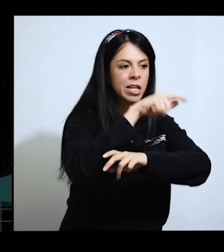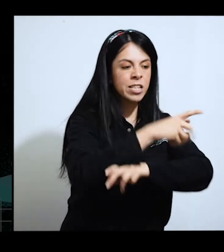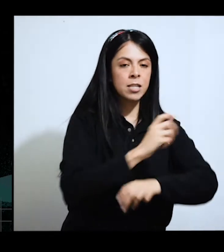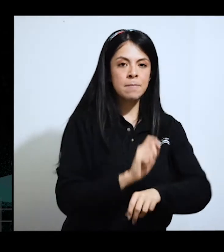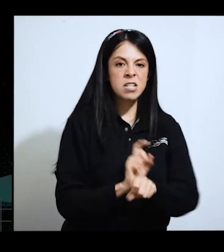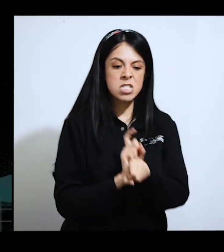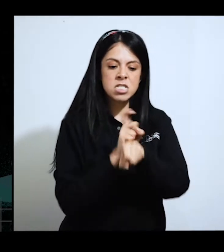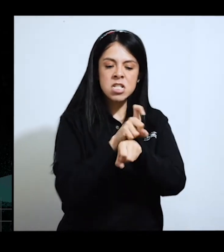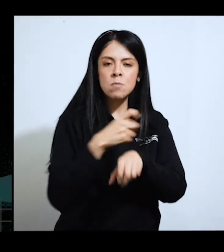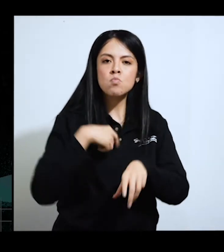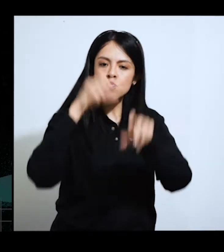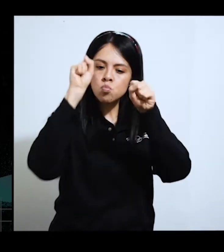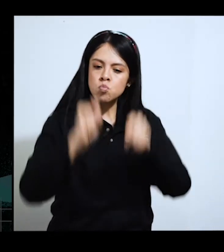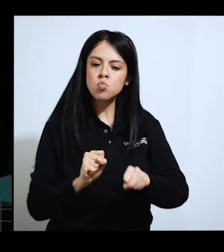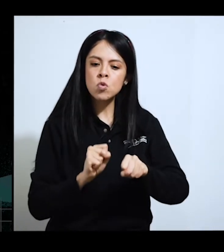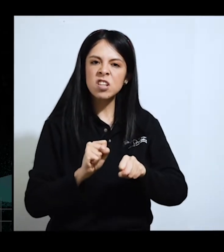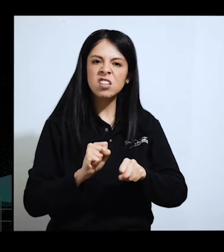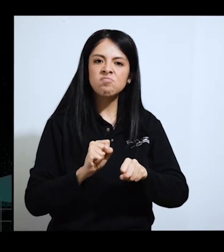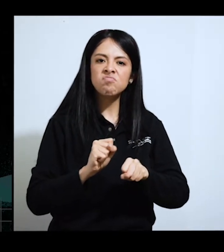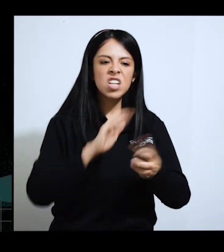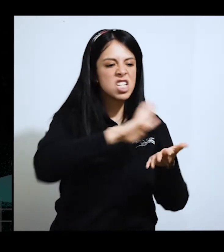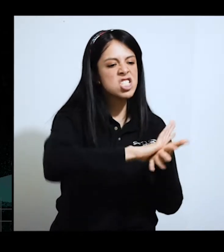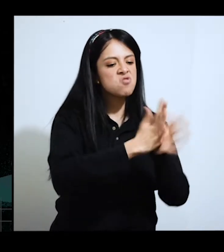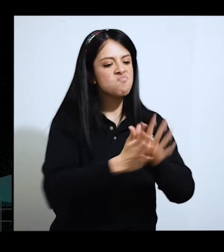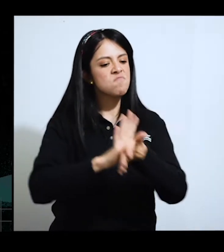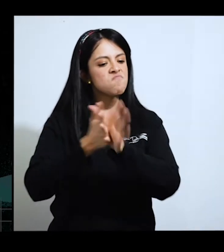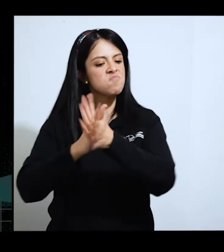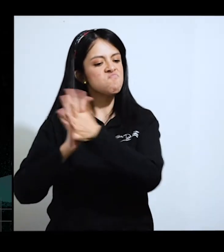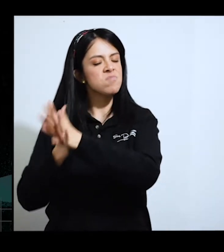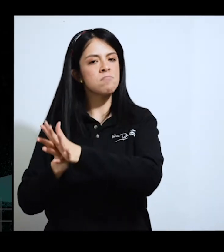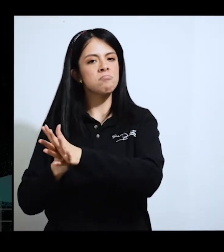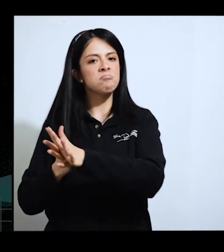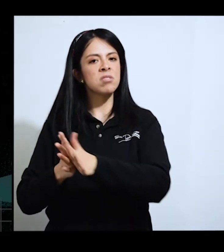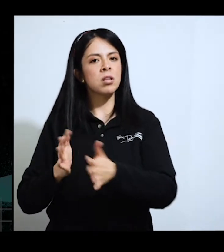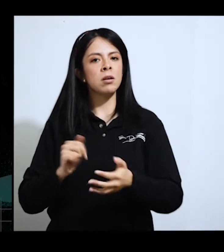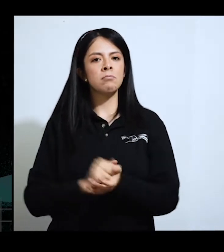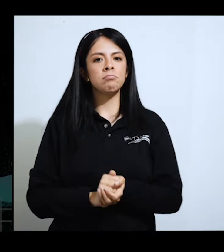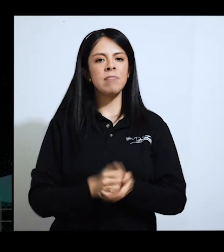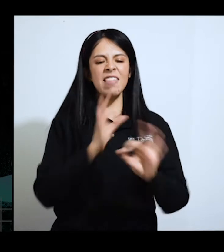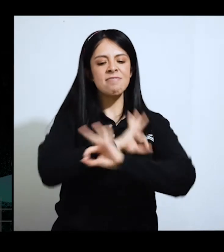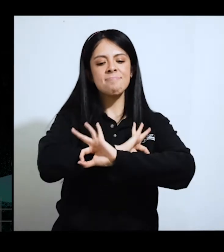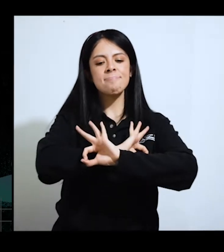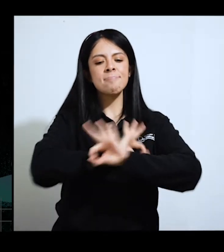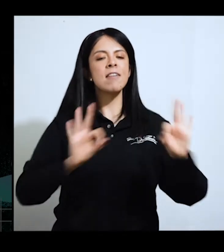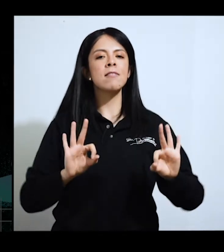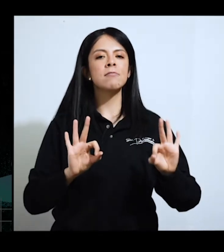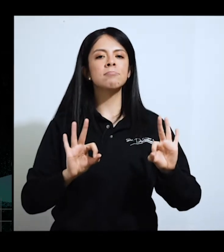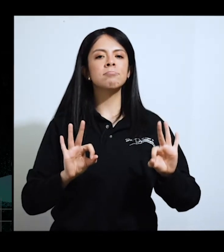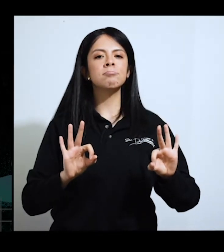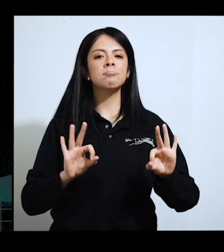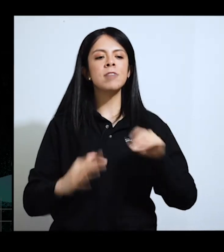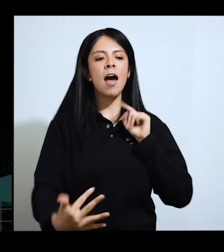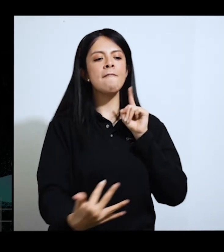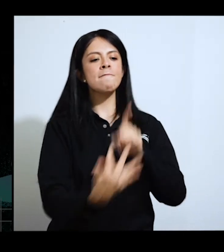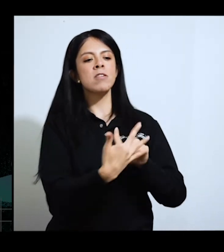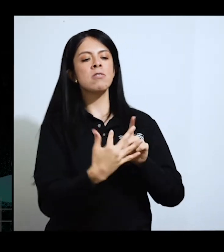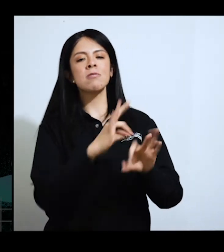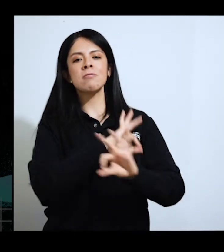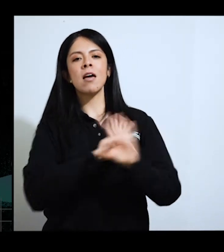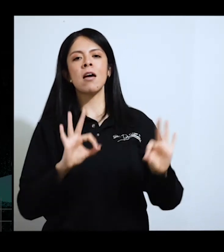caminar entre serpientes y escorpiones y aplastarlos,